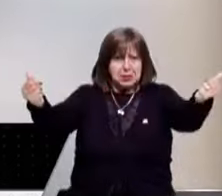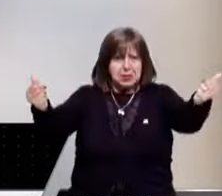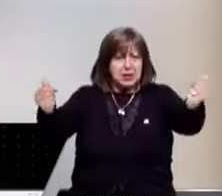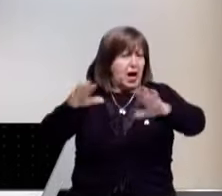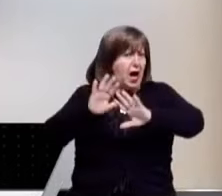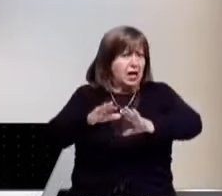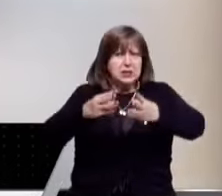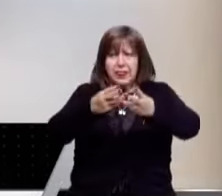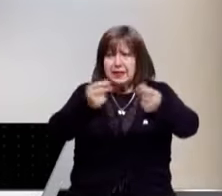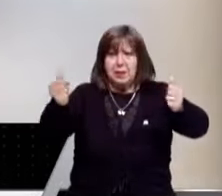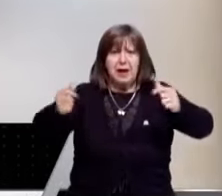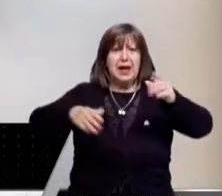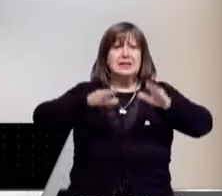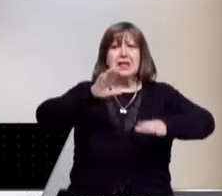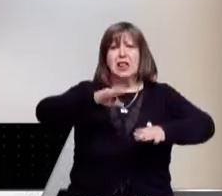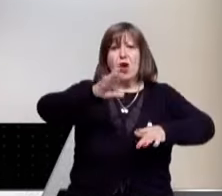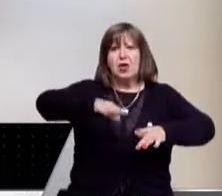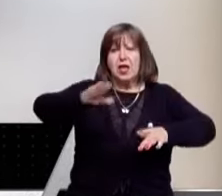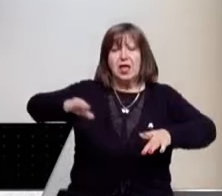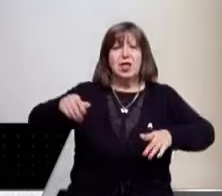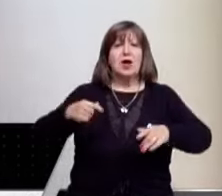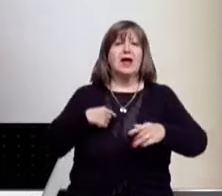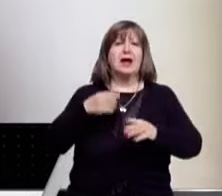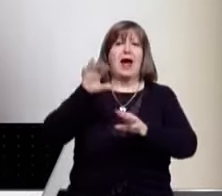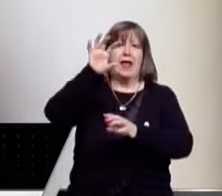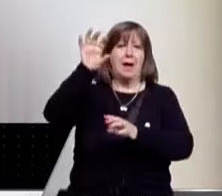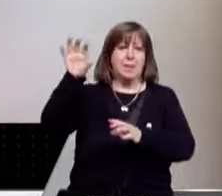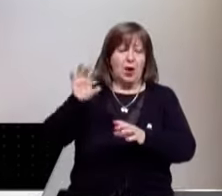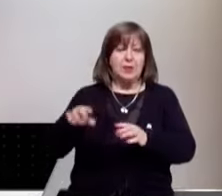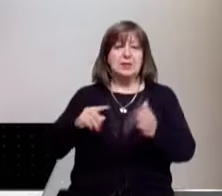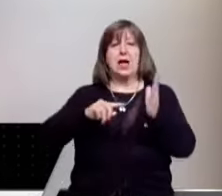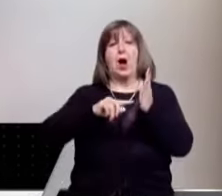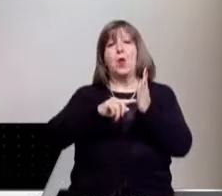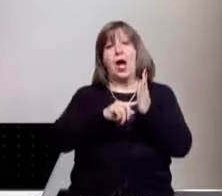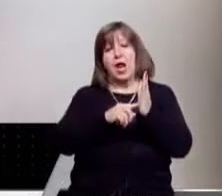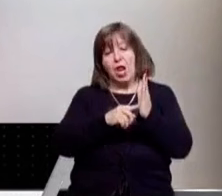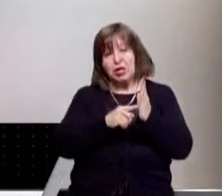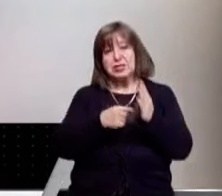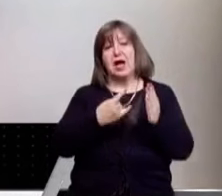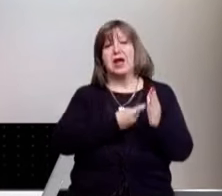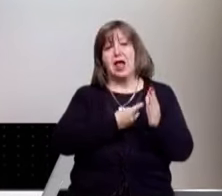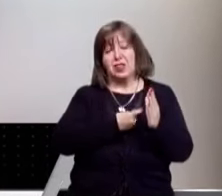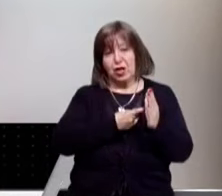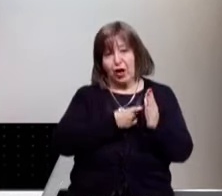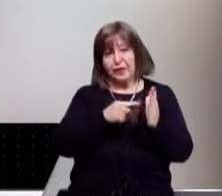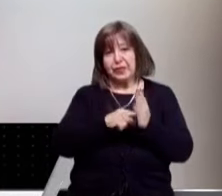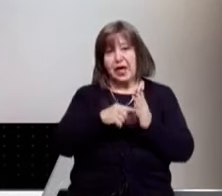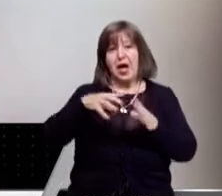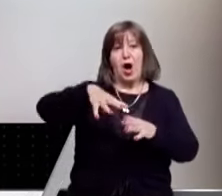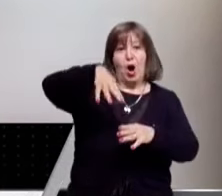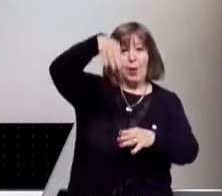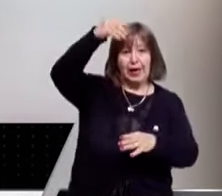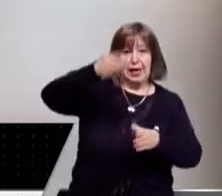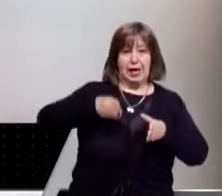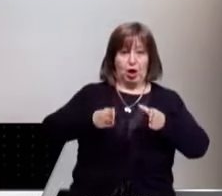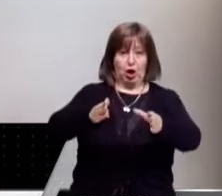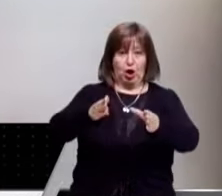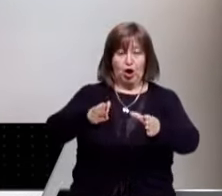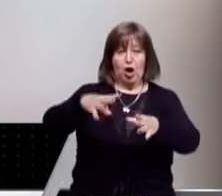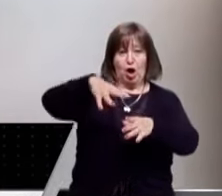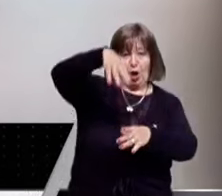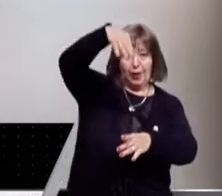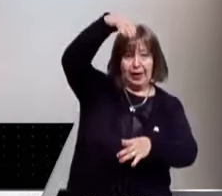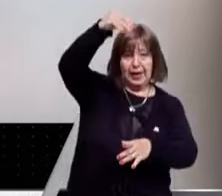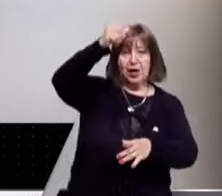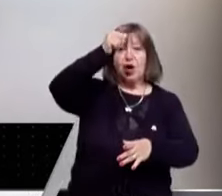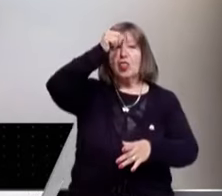foro de las provincias. En Buenos Aires nos reunimos en el obelisco el